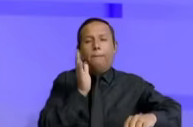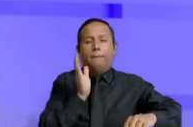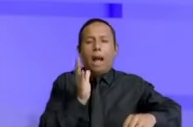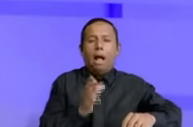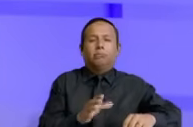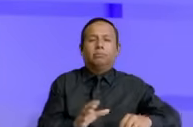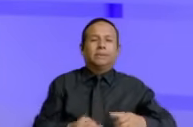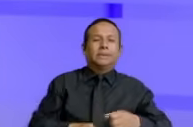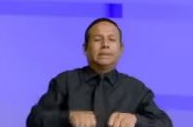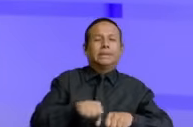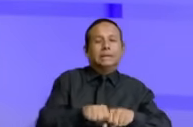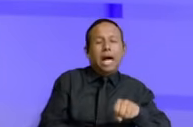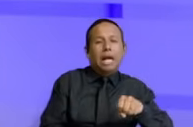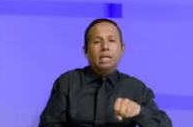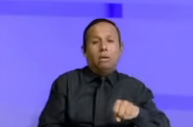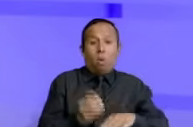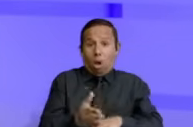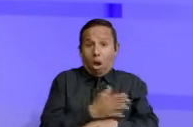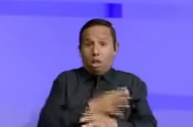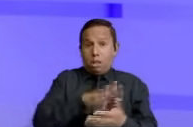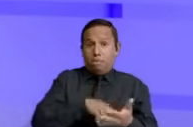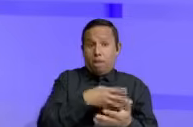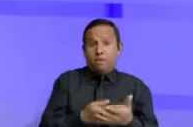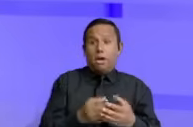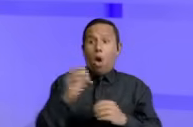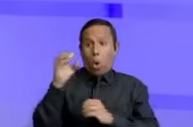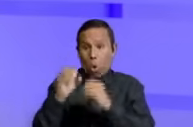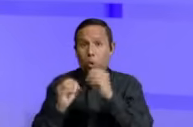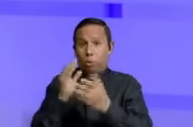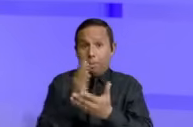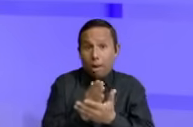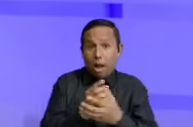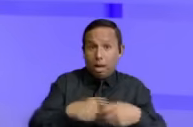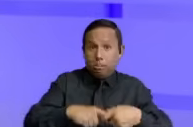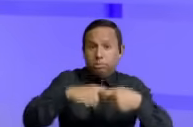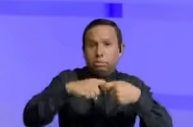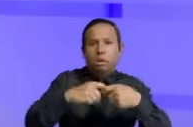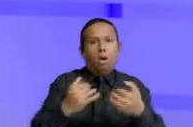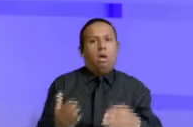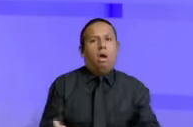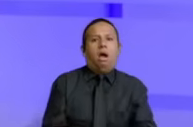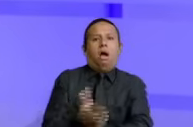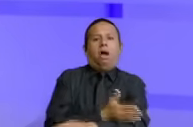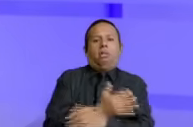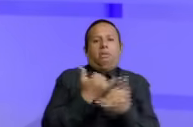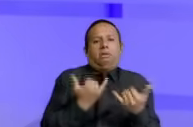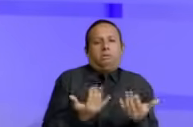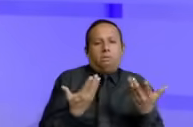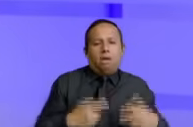previsto para octubre se adelantó un mes y se estima que se extenderá por 65